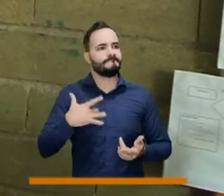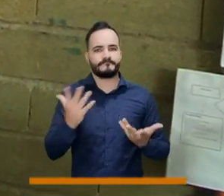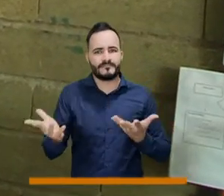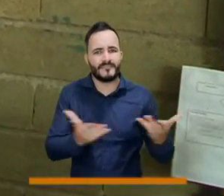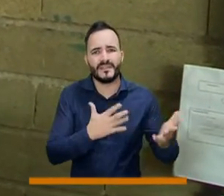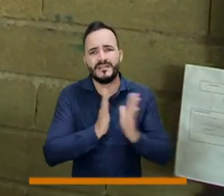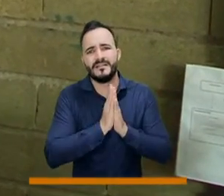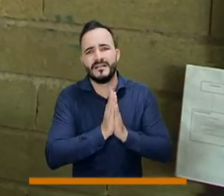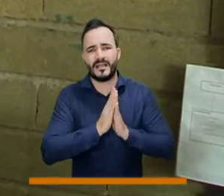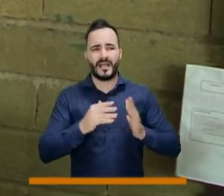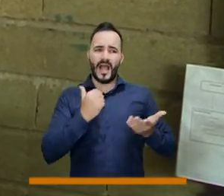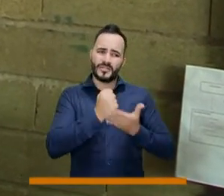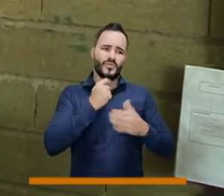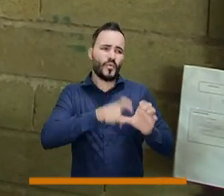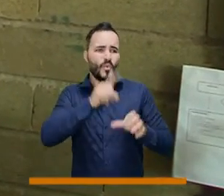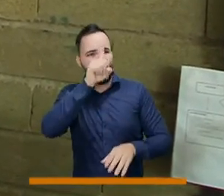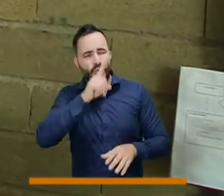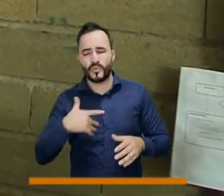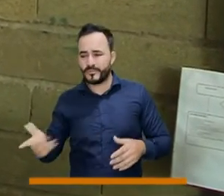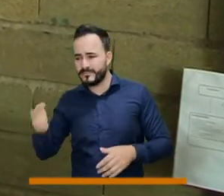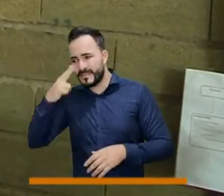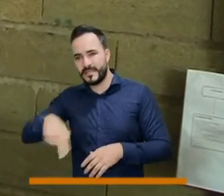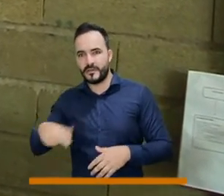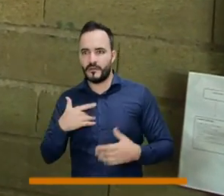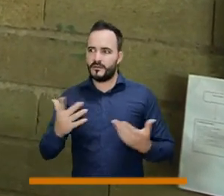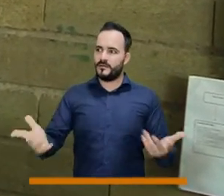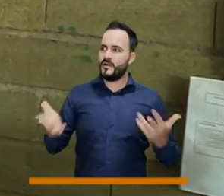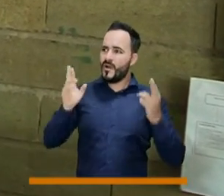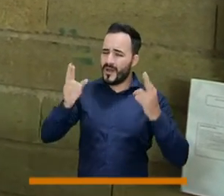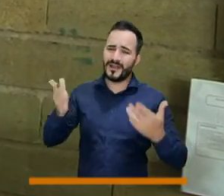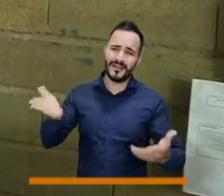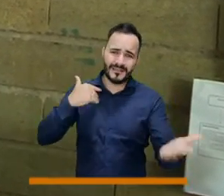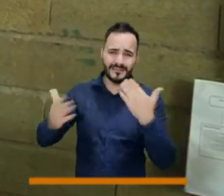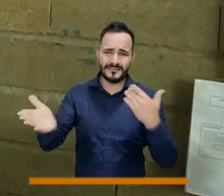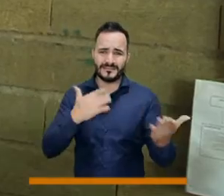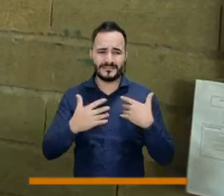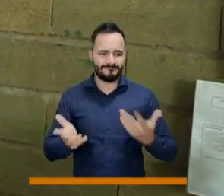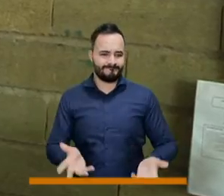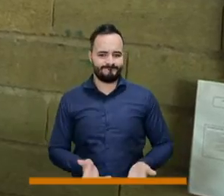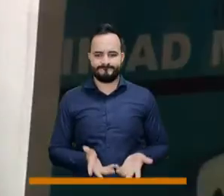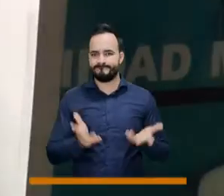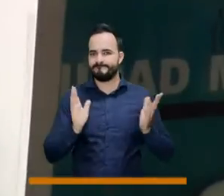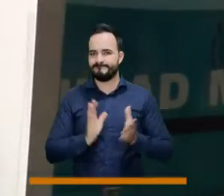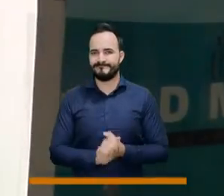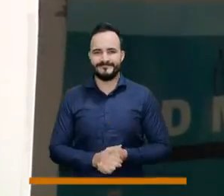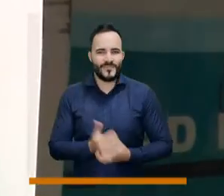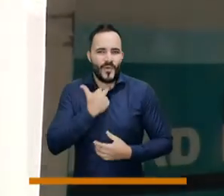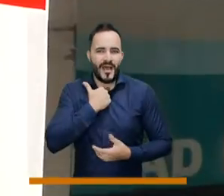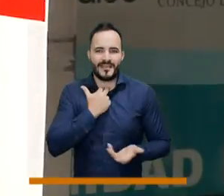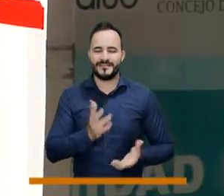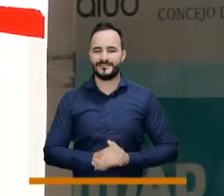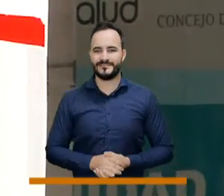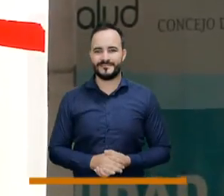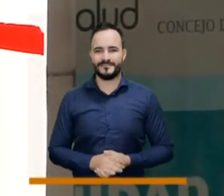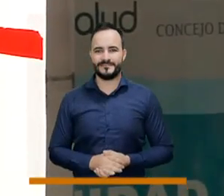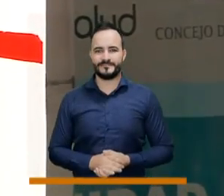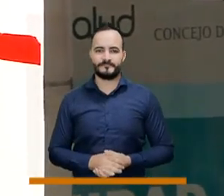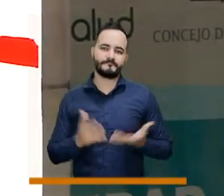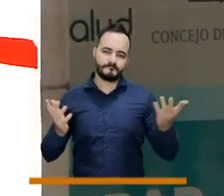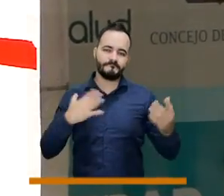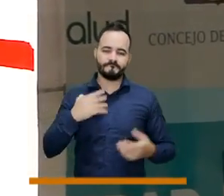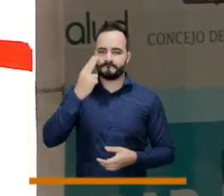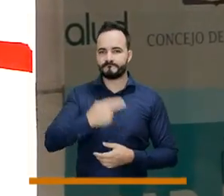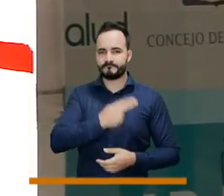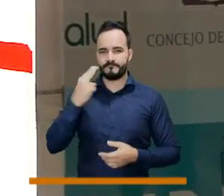se encuentra cantidad de niños que dicen: profe, necesitamos un cupo, colabórenos, uno quisiera recibir a todos esos niños,